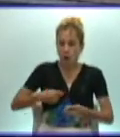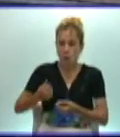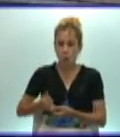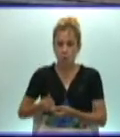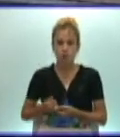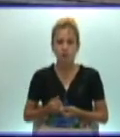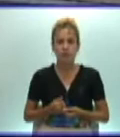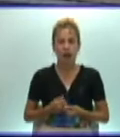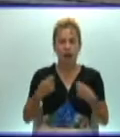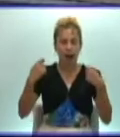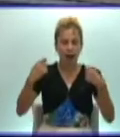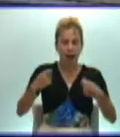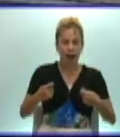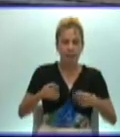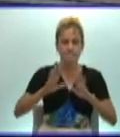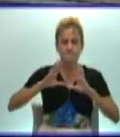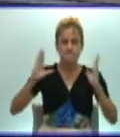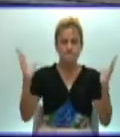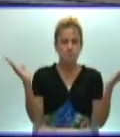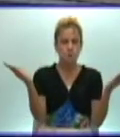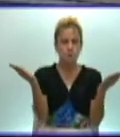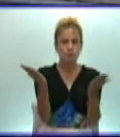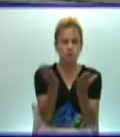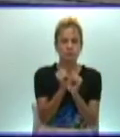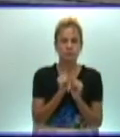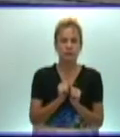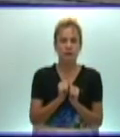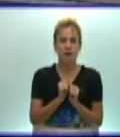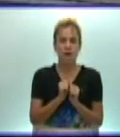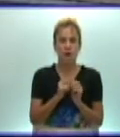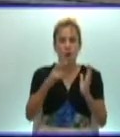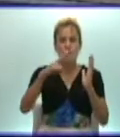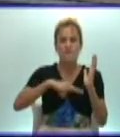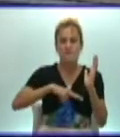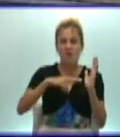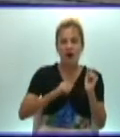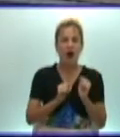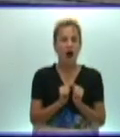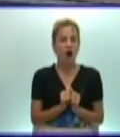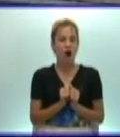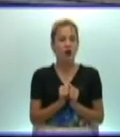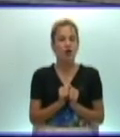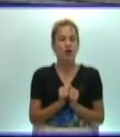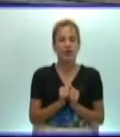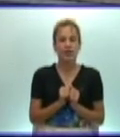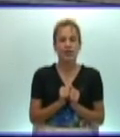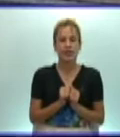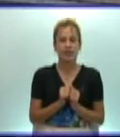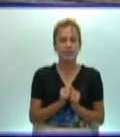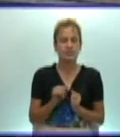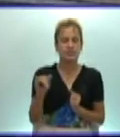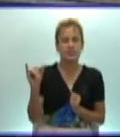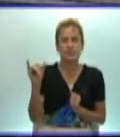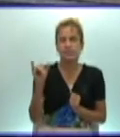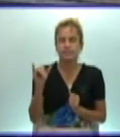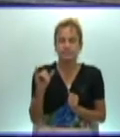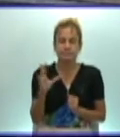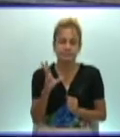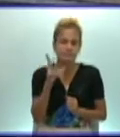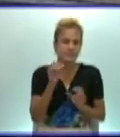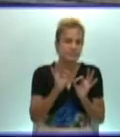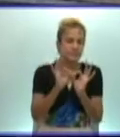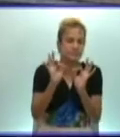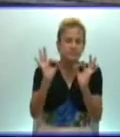el mundo entero, con grandes valores morales y una inigualable sensibilidad